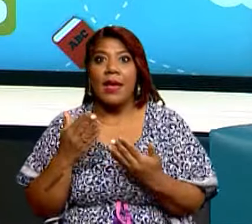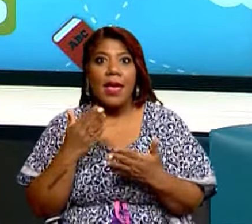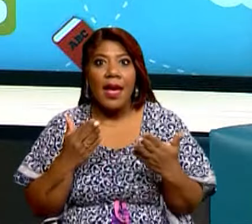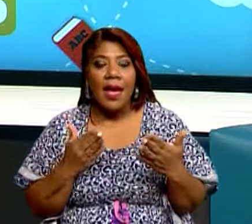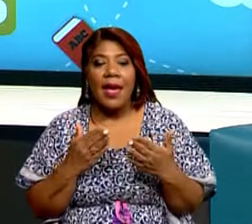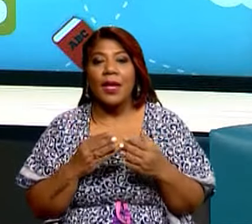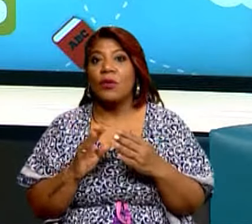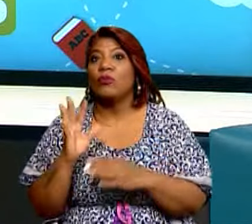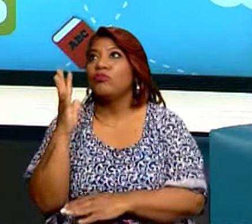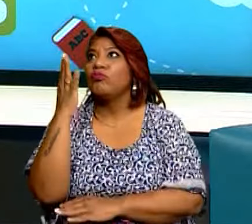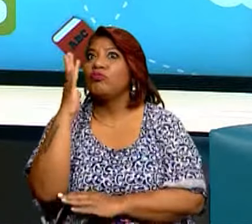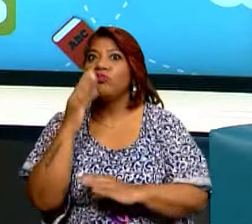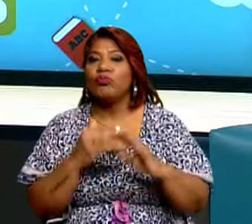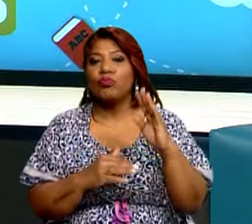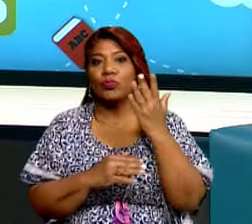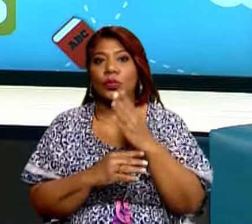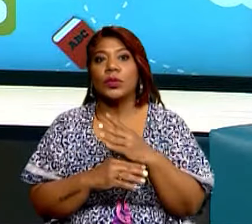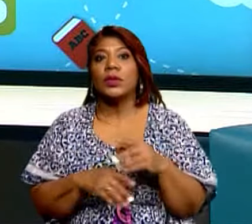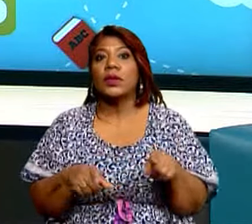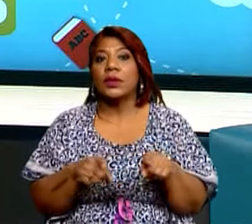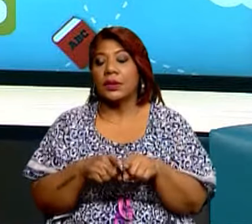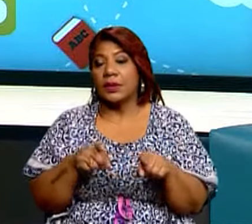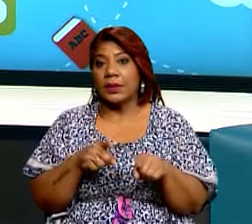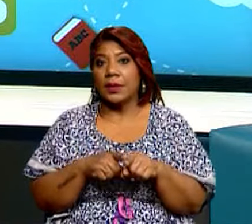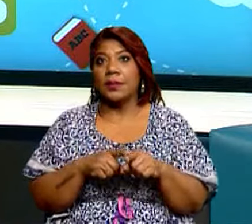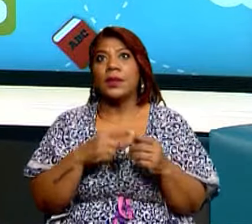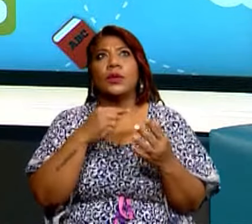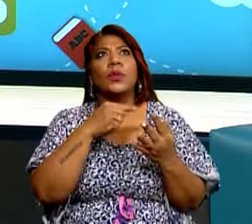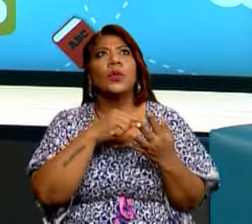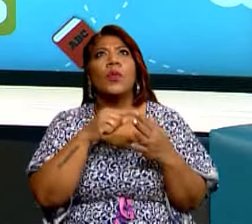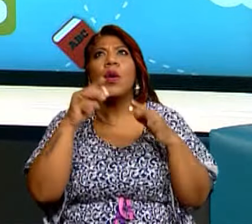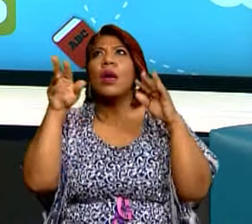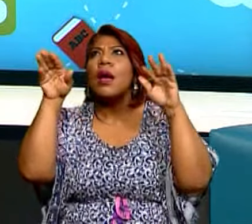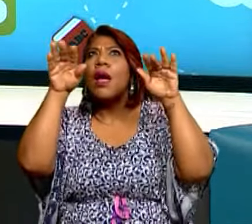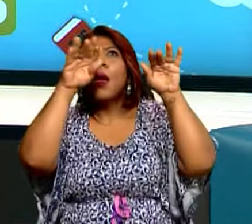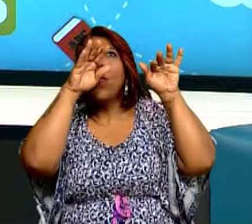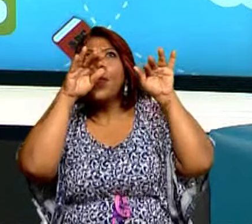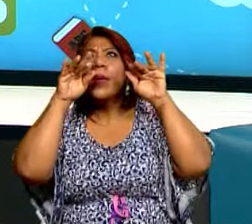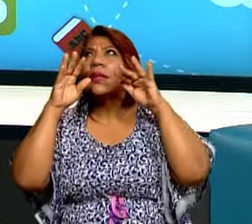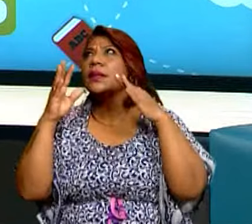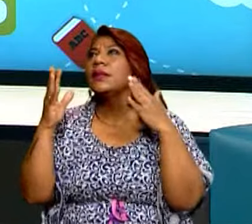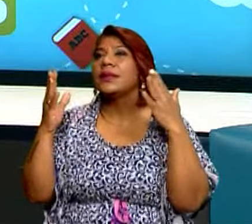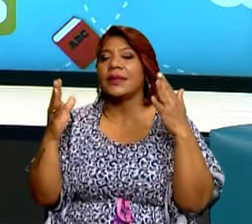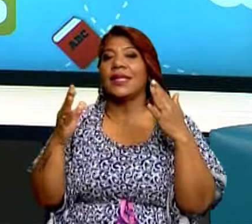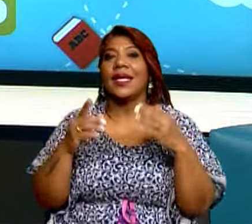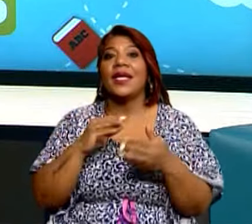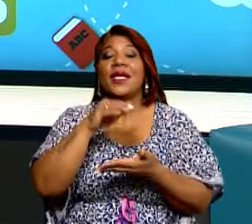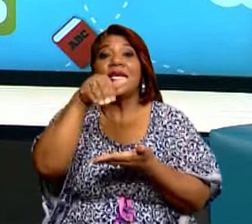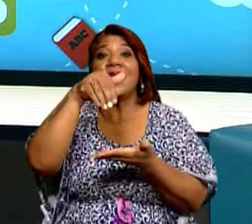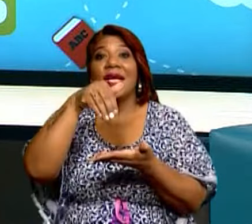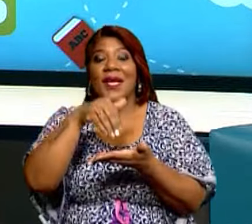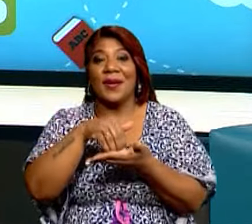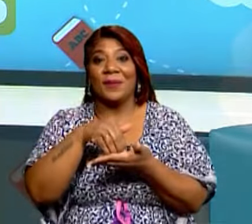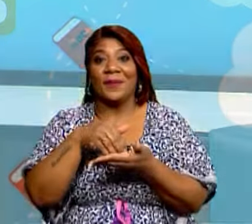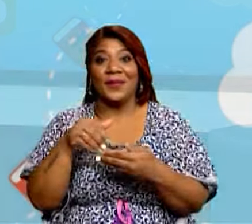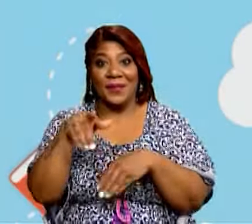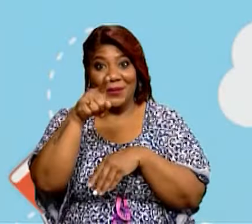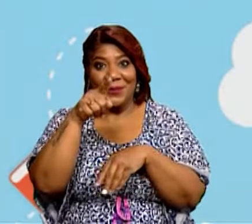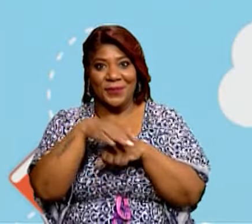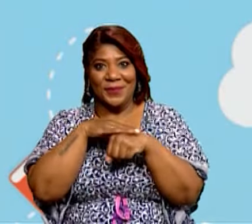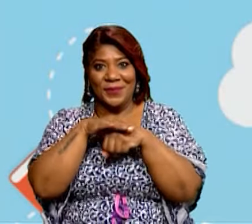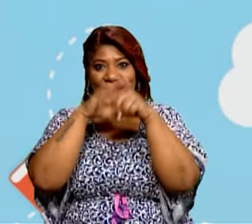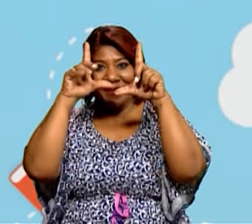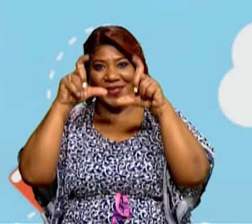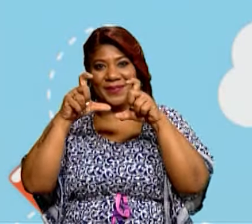cómo es su paisaje. Y menciona cuál es la cabecera de la provincia. Te invito en este momento a que le tomes una foto de